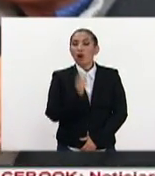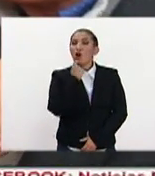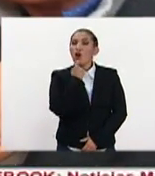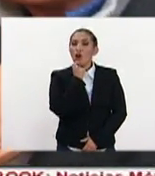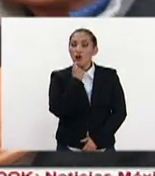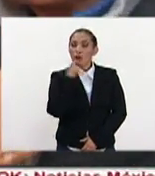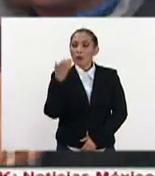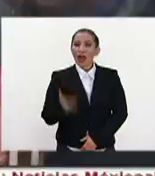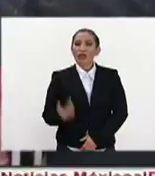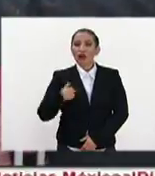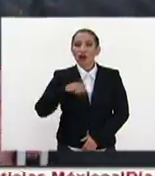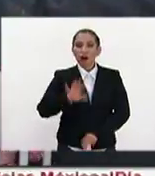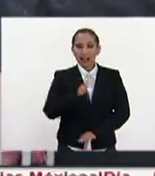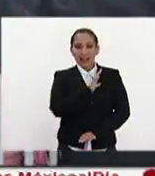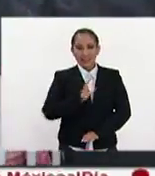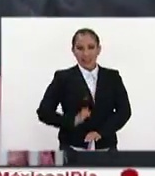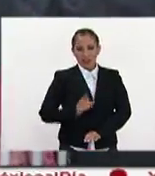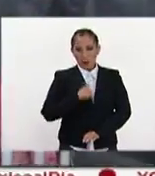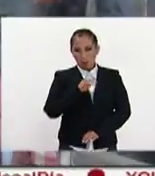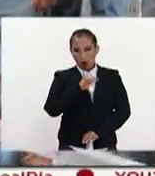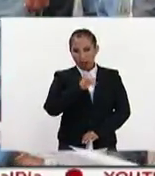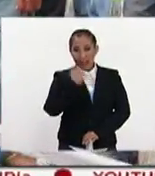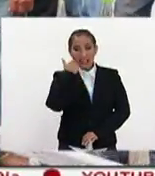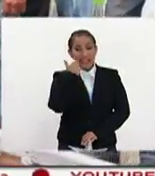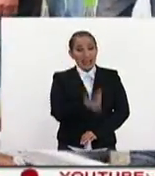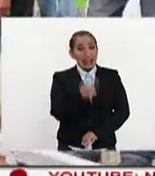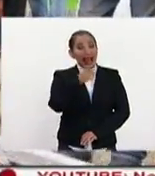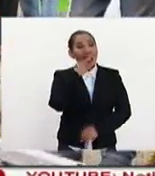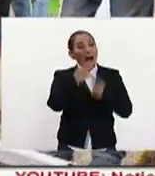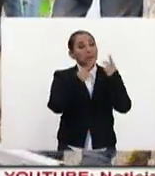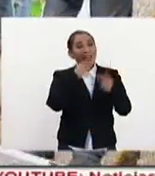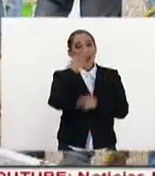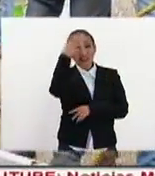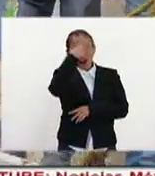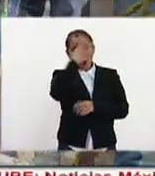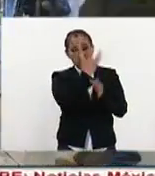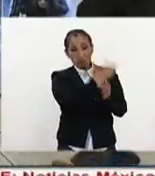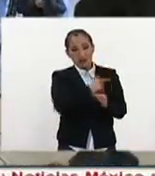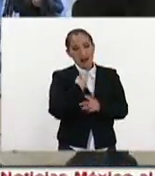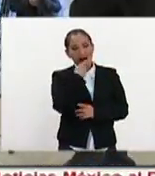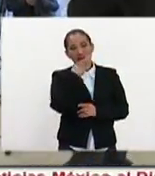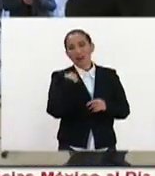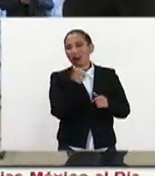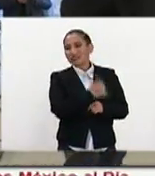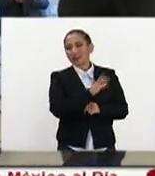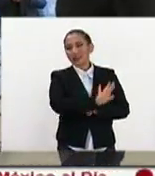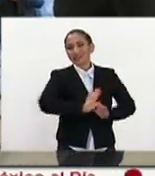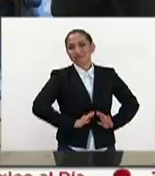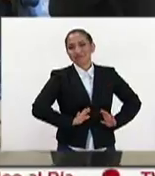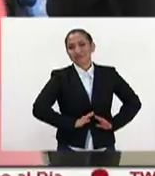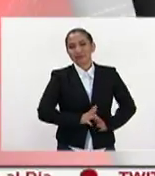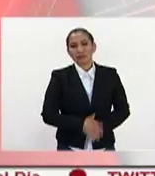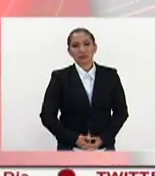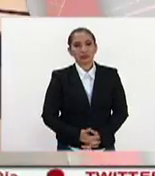Andrés Manuel López Obrador, aspirante de Morena, aseguró que las declaraciones de Donald Trump solo son propaganda política.